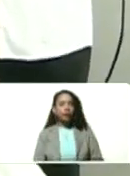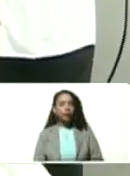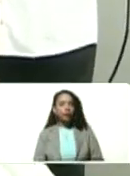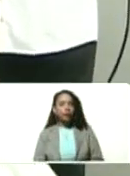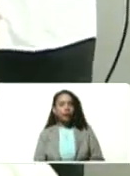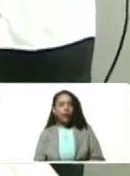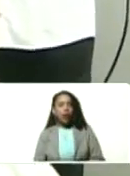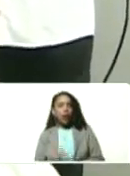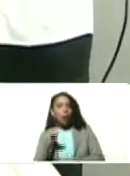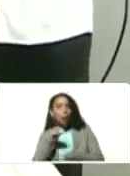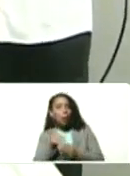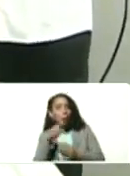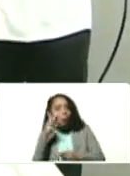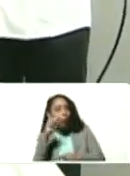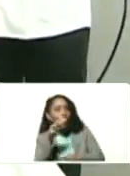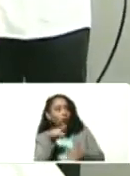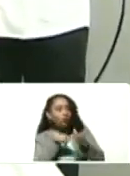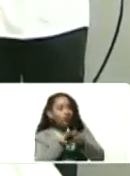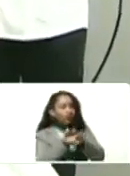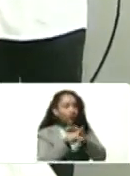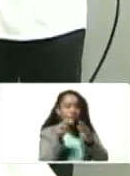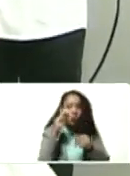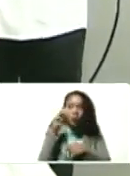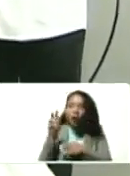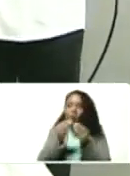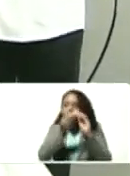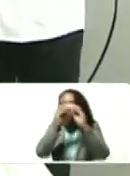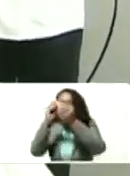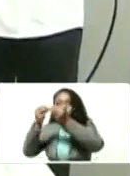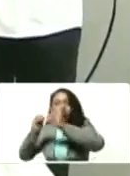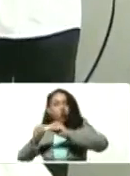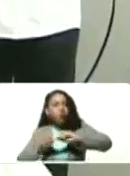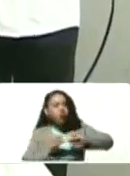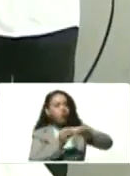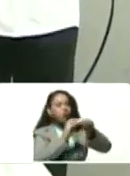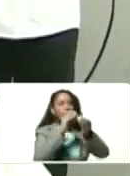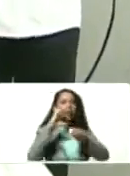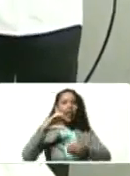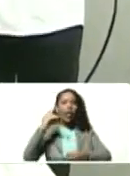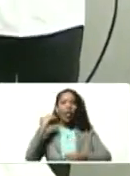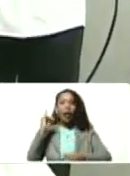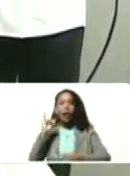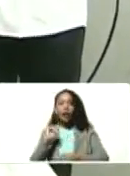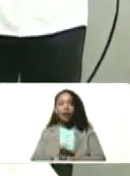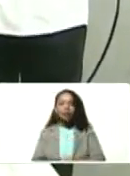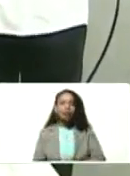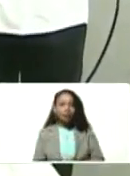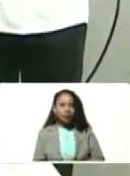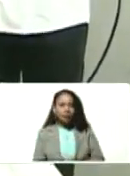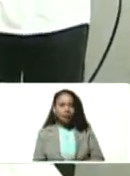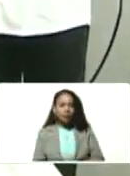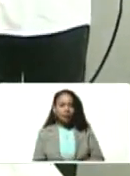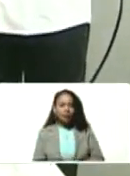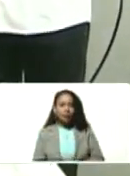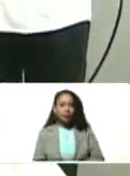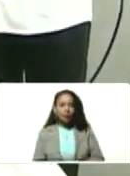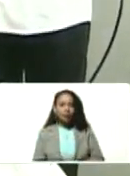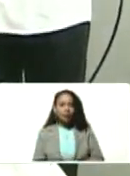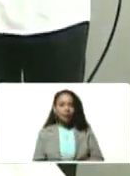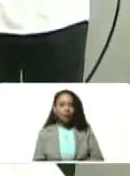Entramos a rehabilitar integralmente este centro de diagnóstico integral, este CDI,